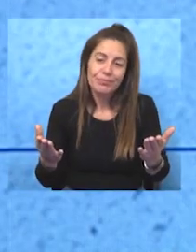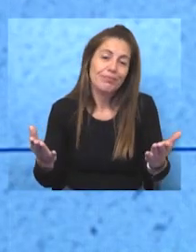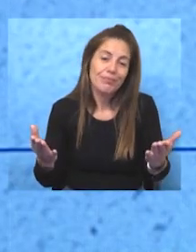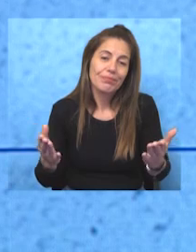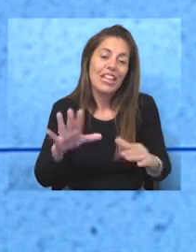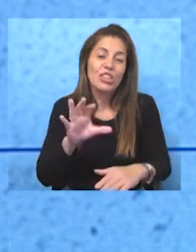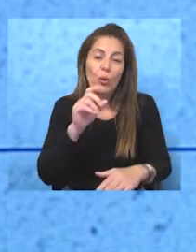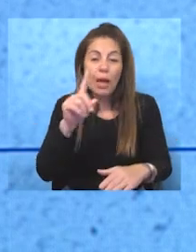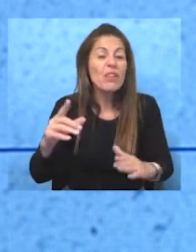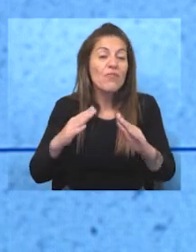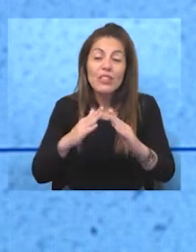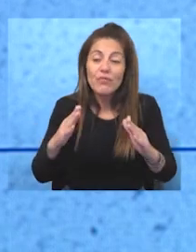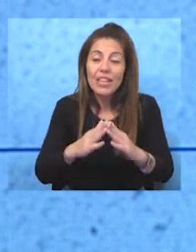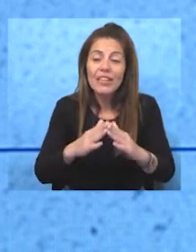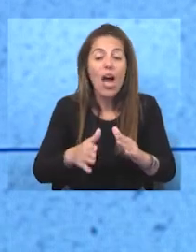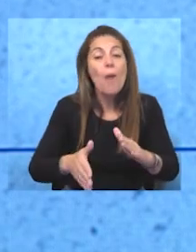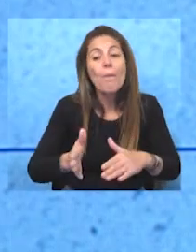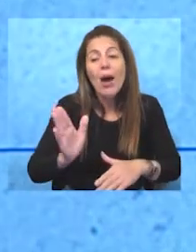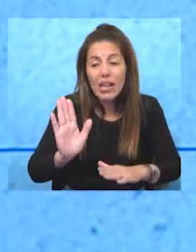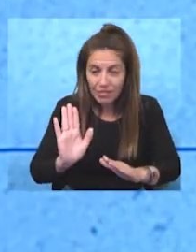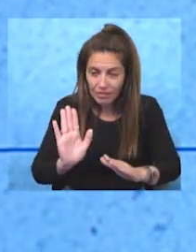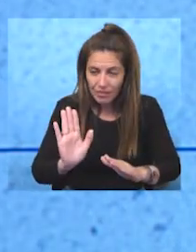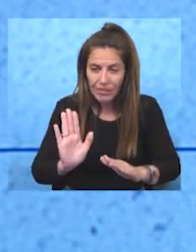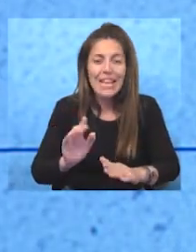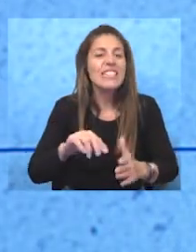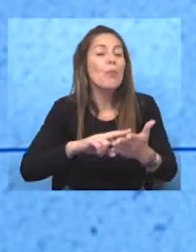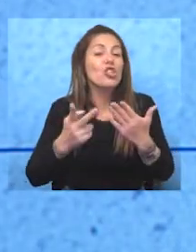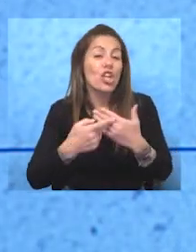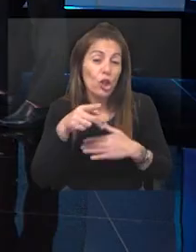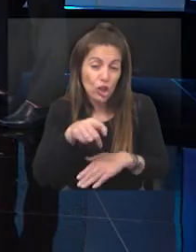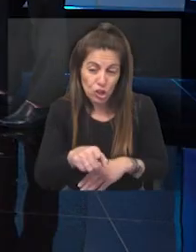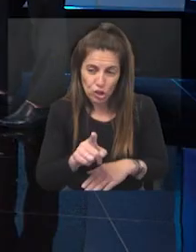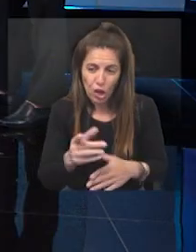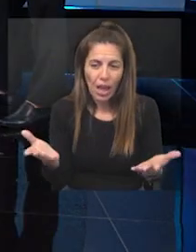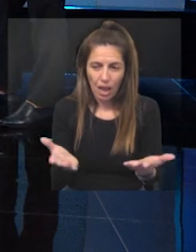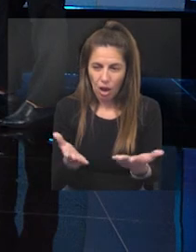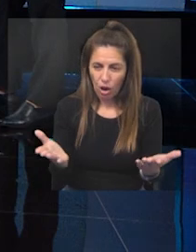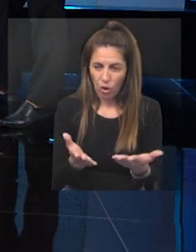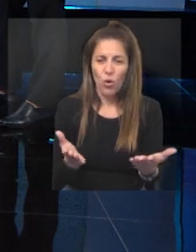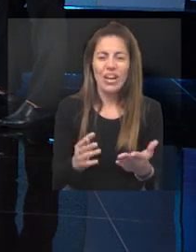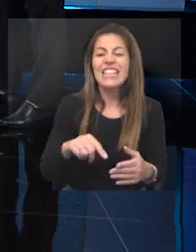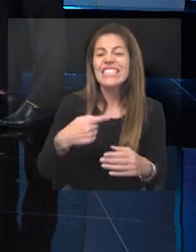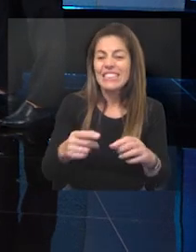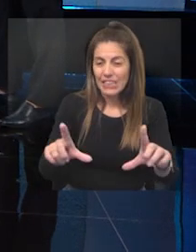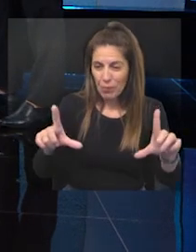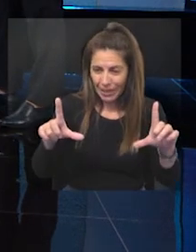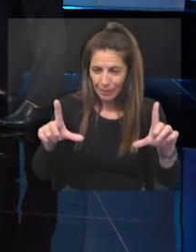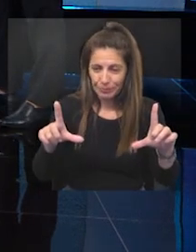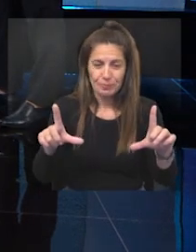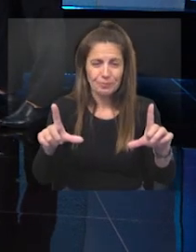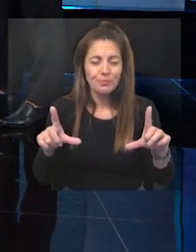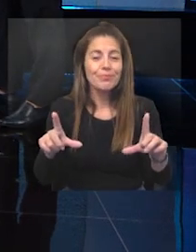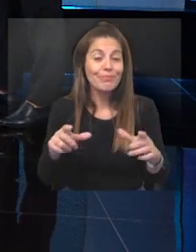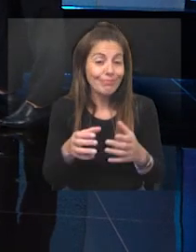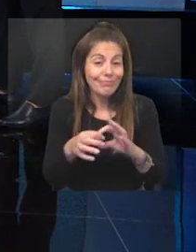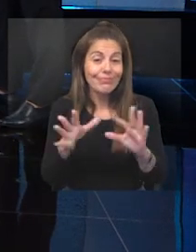50,000 viviendas que van a estar ese es el proyecto de ellos no y ahora vamos a la siguiente imagen porque